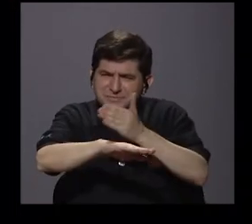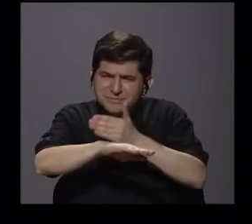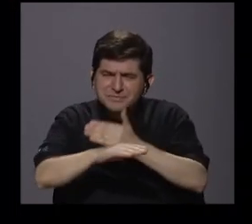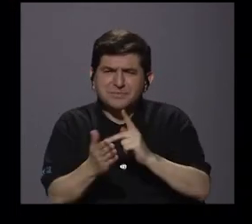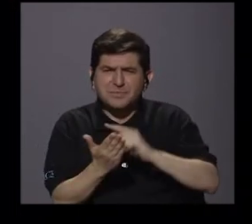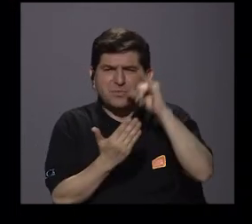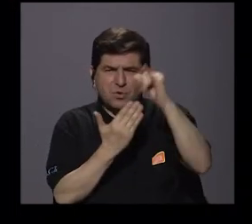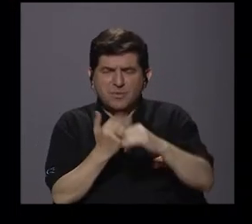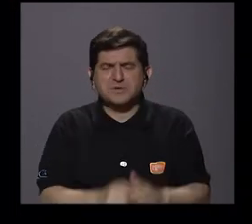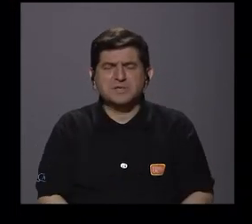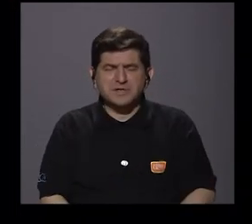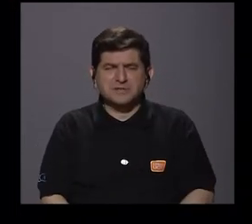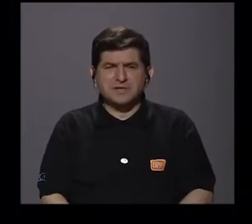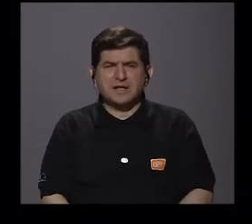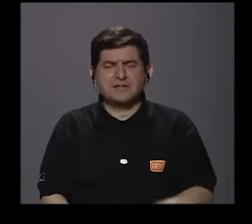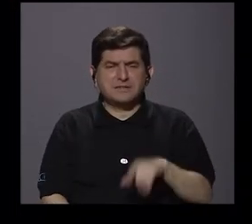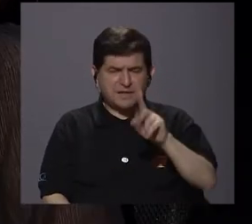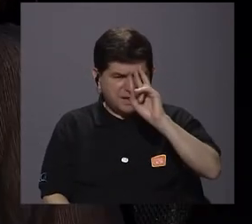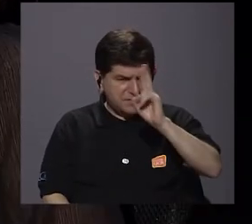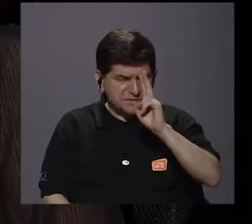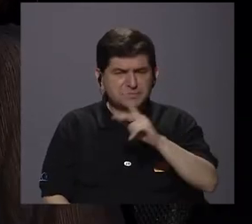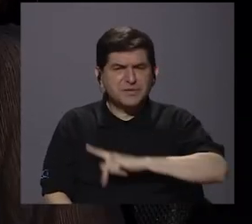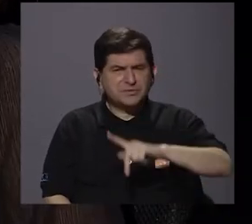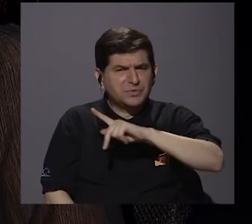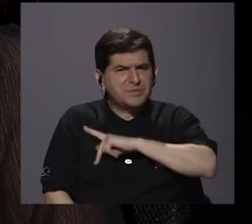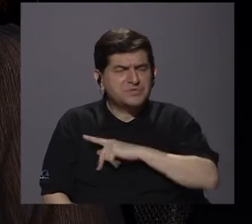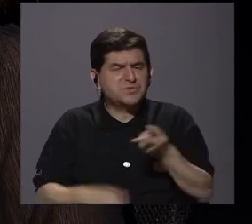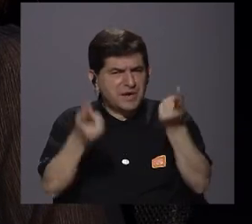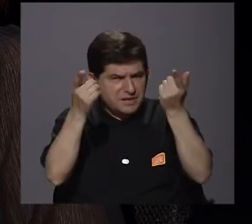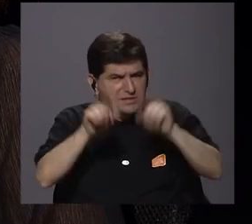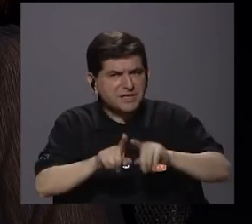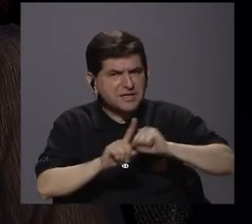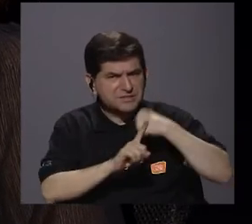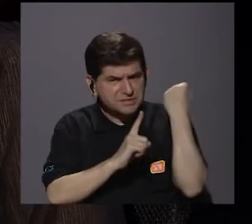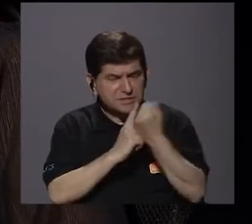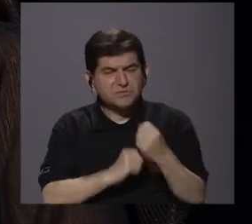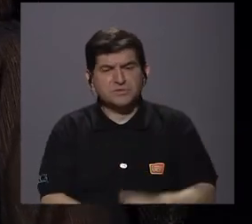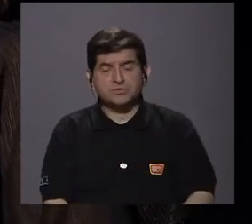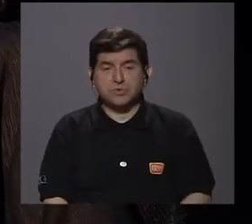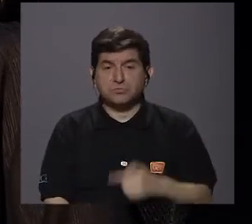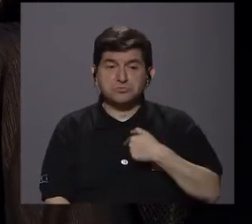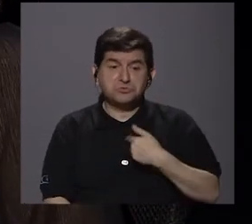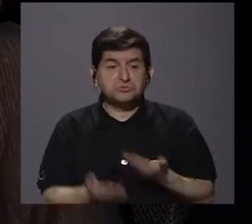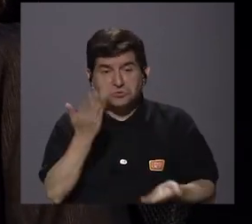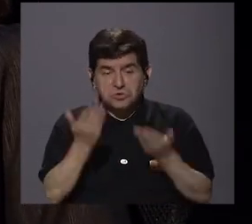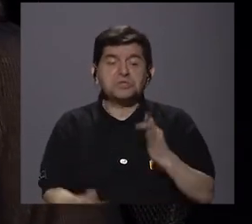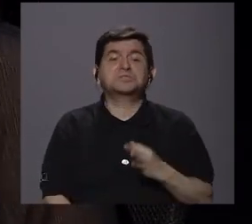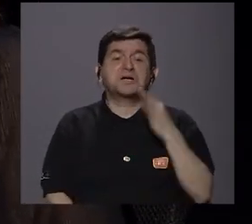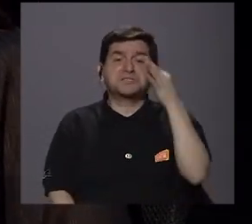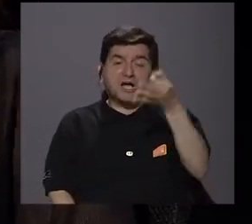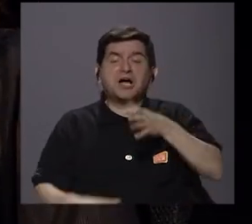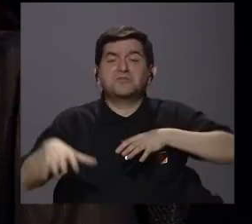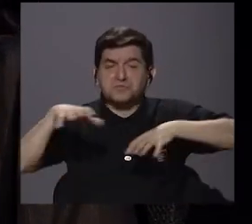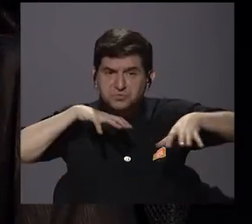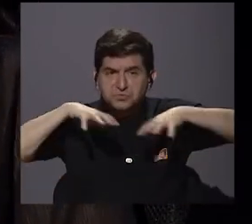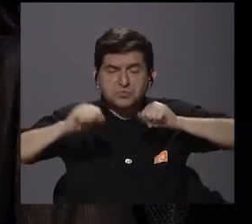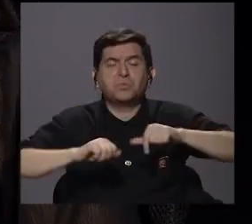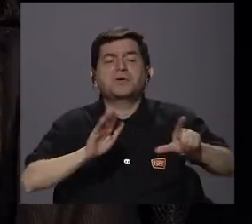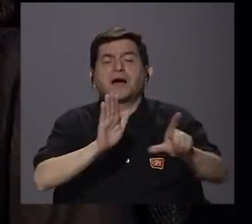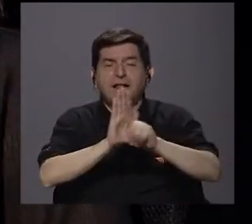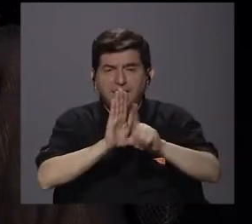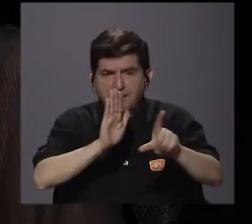un proyecto de reivindicación, inclusive personal suyo, por lo sucedido. Bueno, no descarto tomar algún tipo de